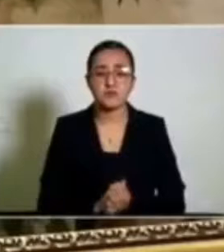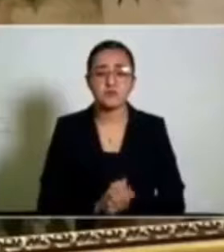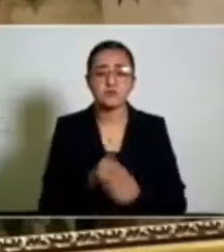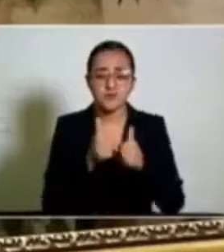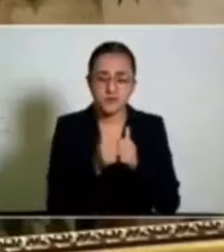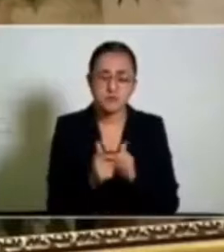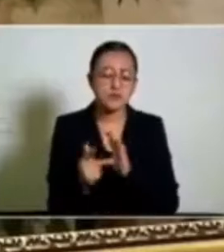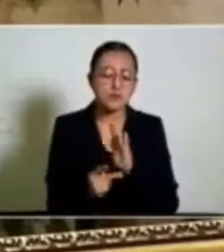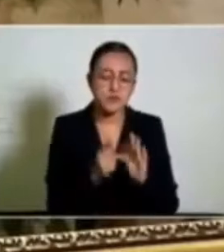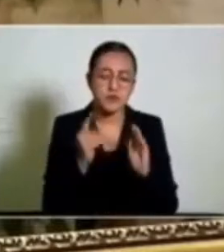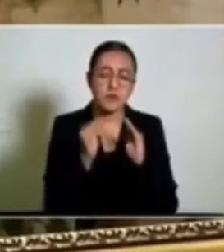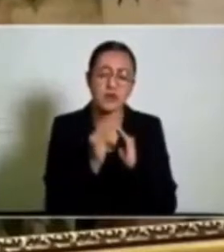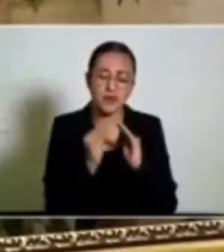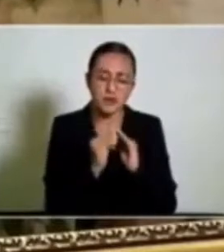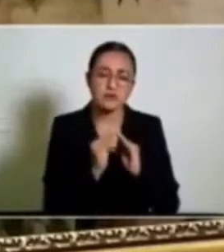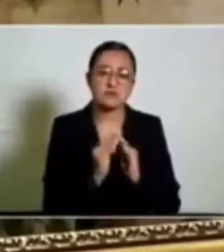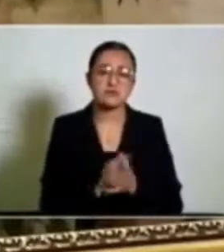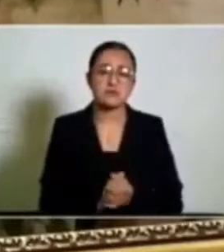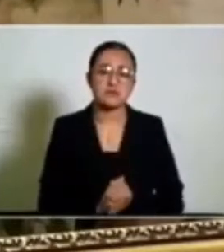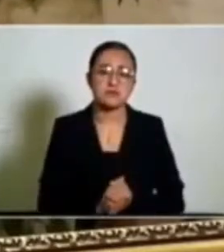Vuelvan a confinarse.